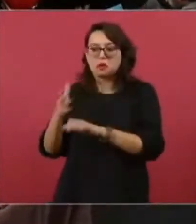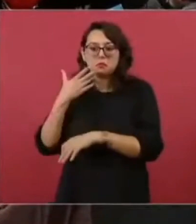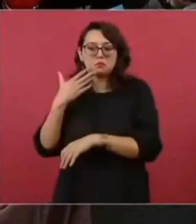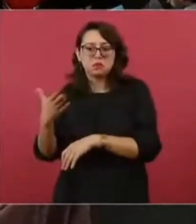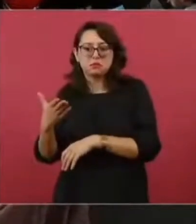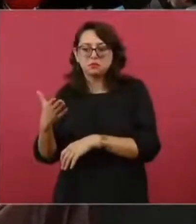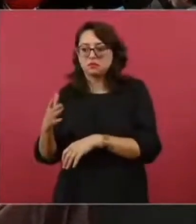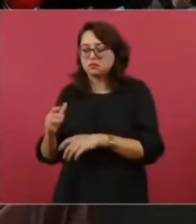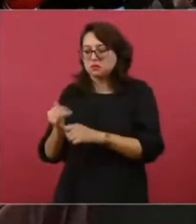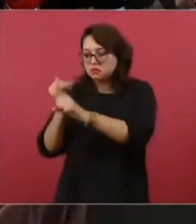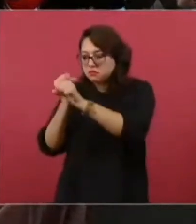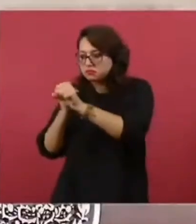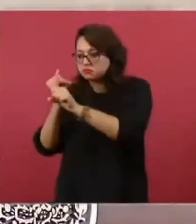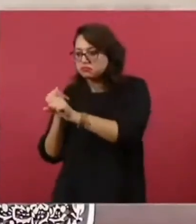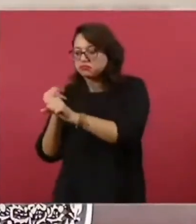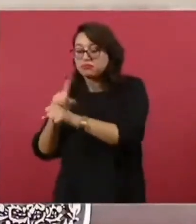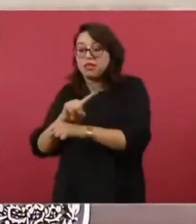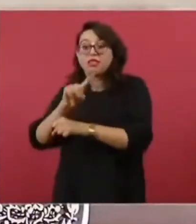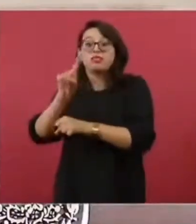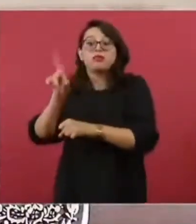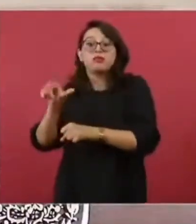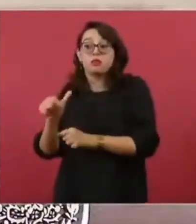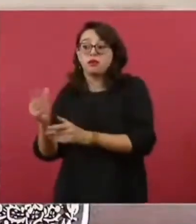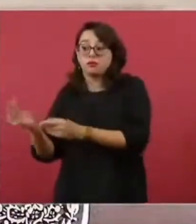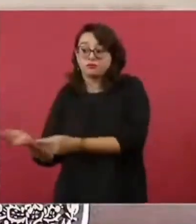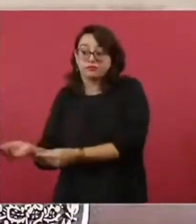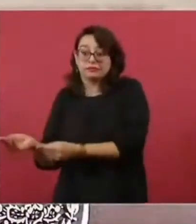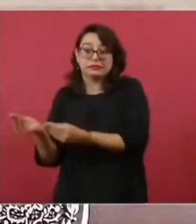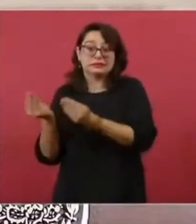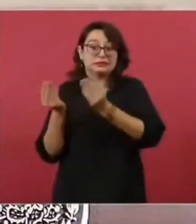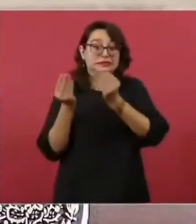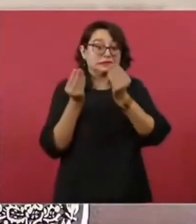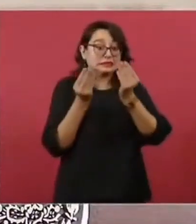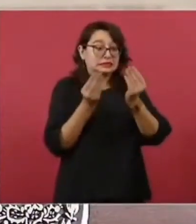hace tiempo, ¿no? El asunto está